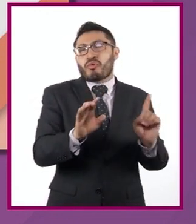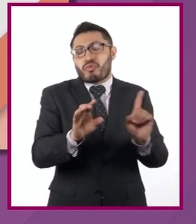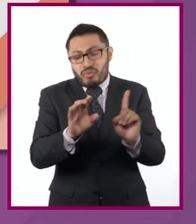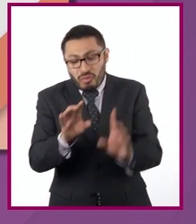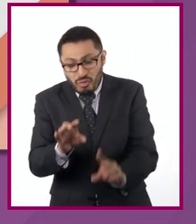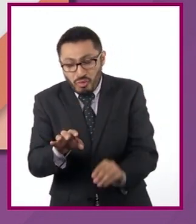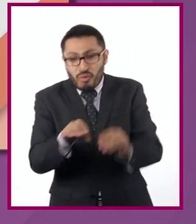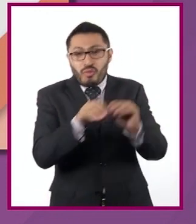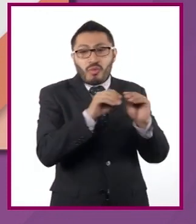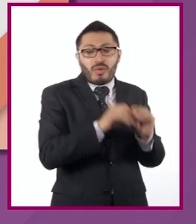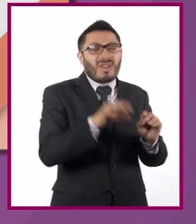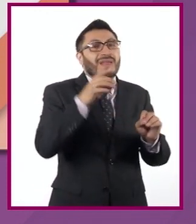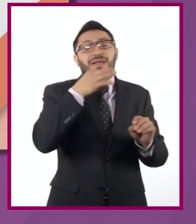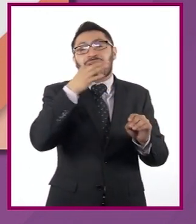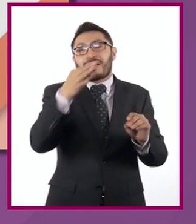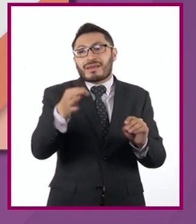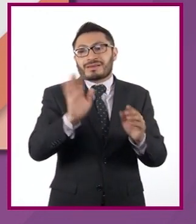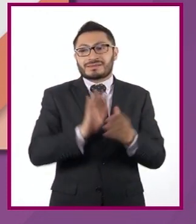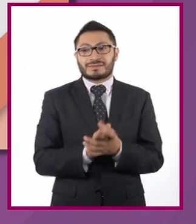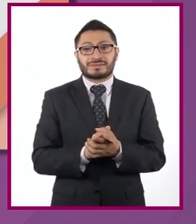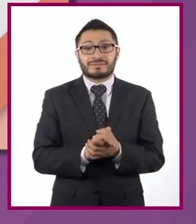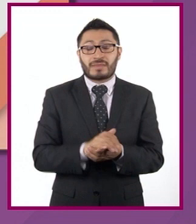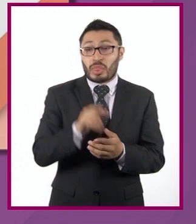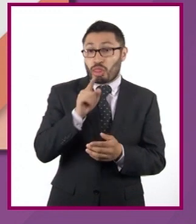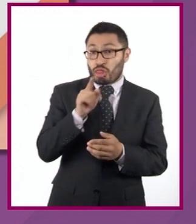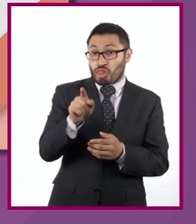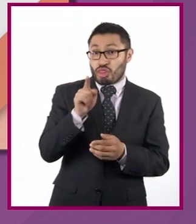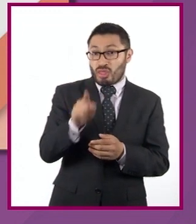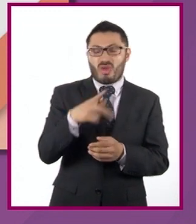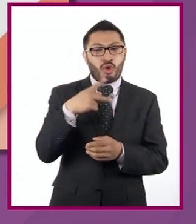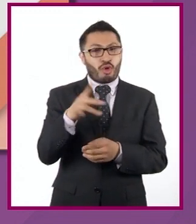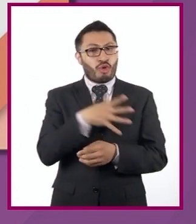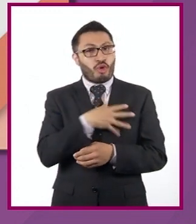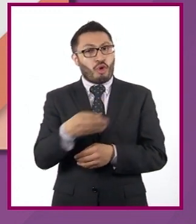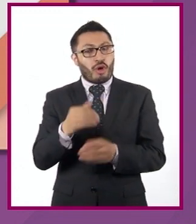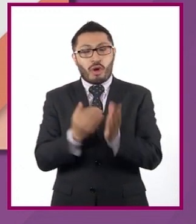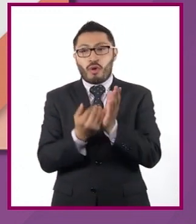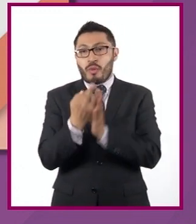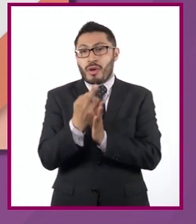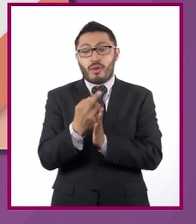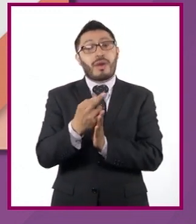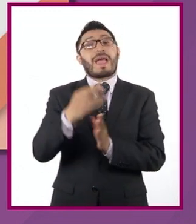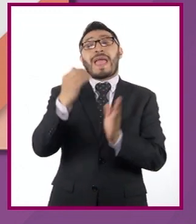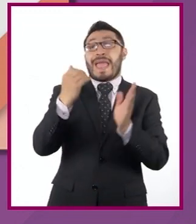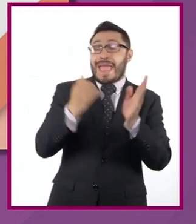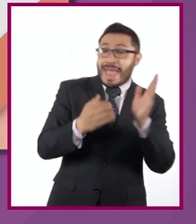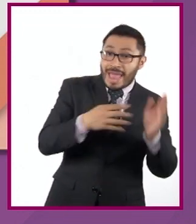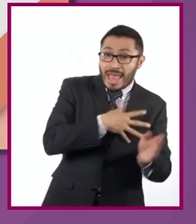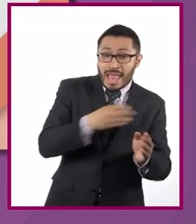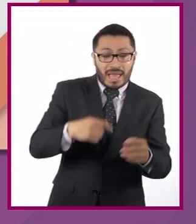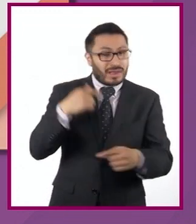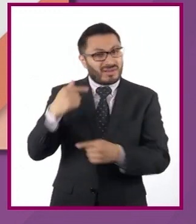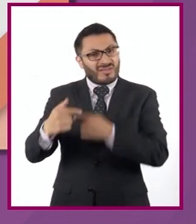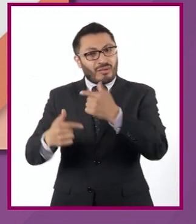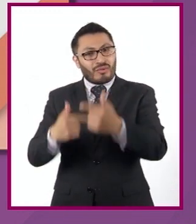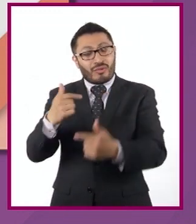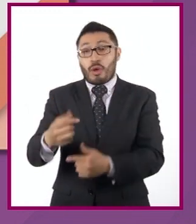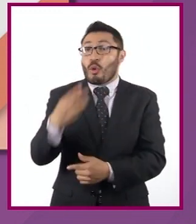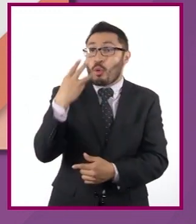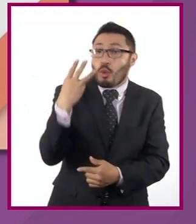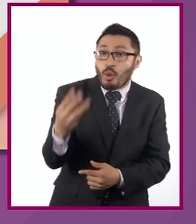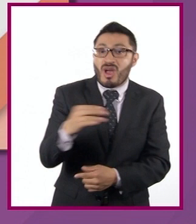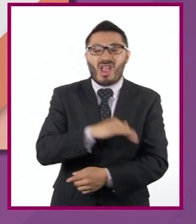cogiéndola de la brida y le anunció: «Tú y tu hijo mayor y el hijo mayor de tu hijo mayor, los